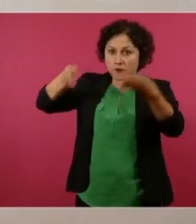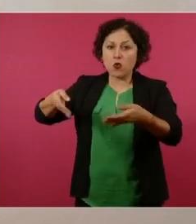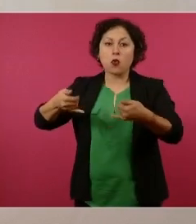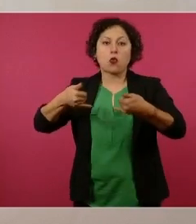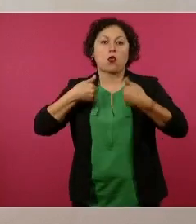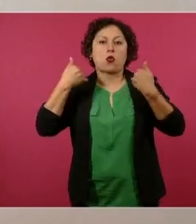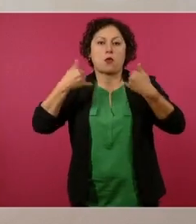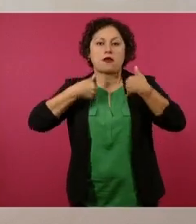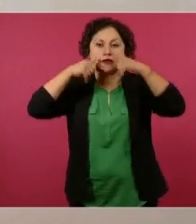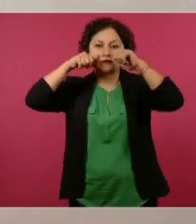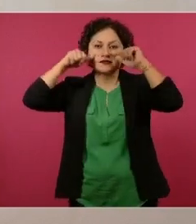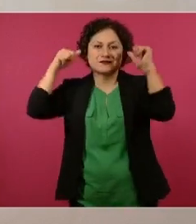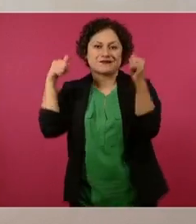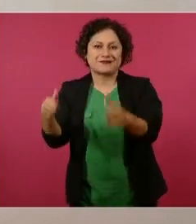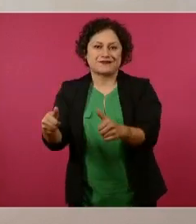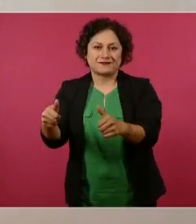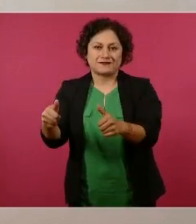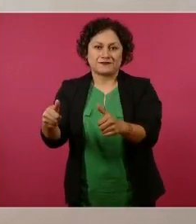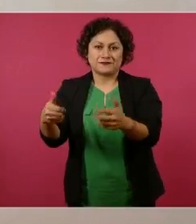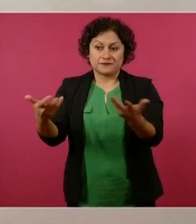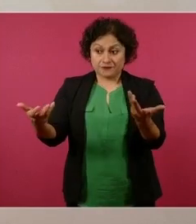Y hay resultados.